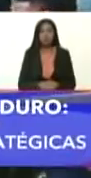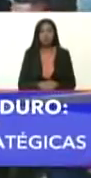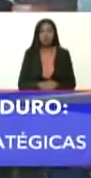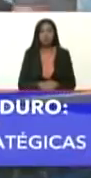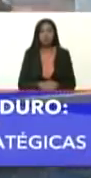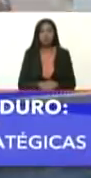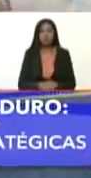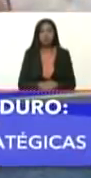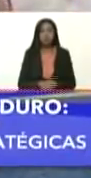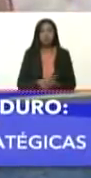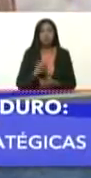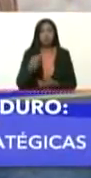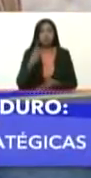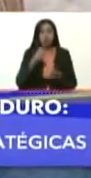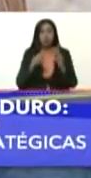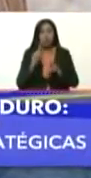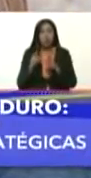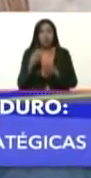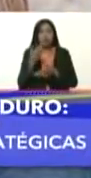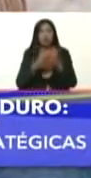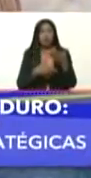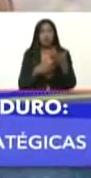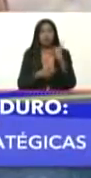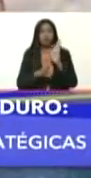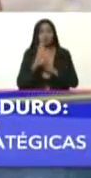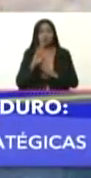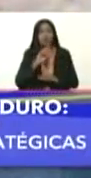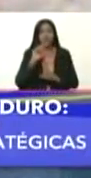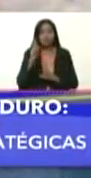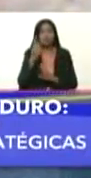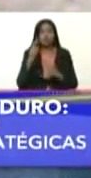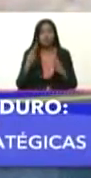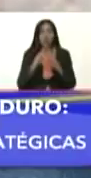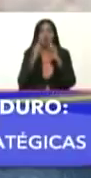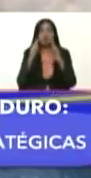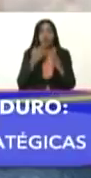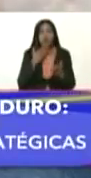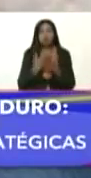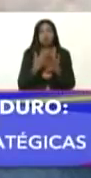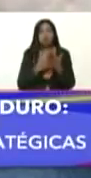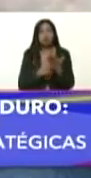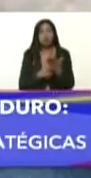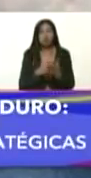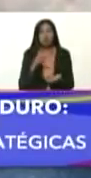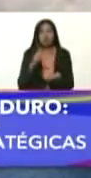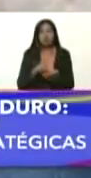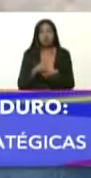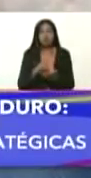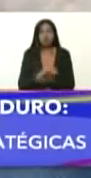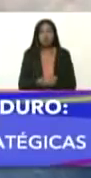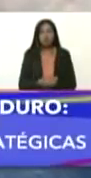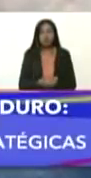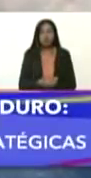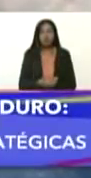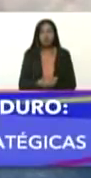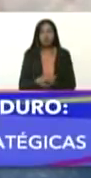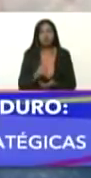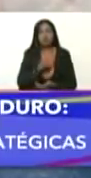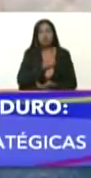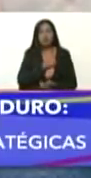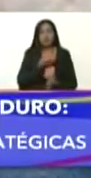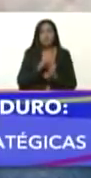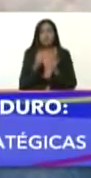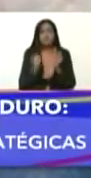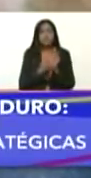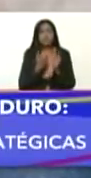Dicho esto, paso a leer algunas de las propuestas desarrolladas en nuestro primer encuentro, agradeciendo antes la presencia que tuvo la compatriota